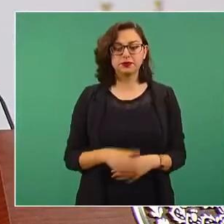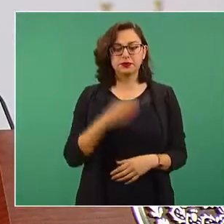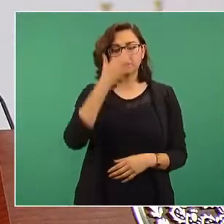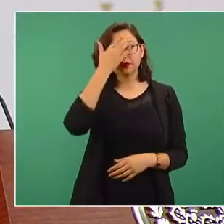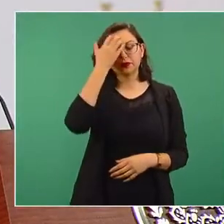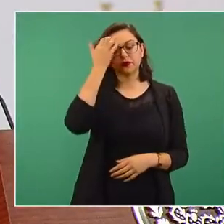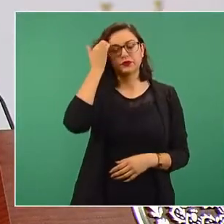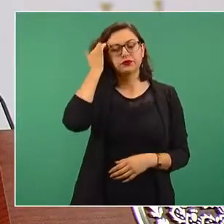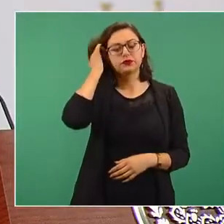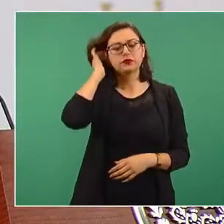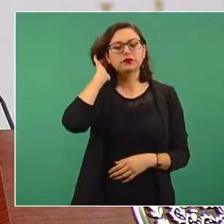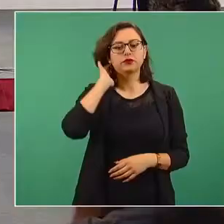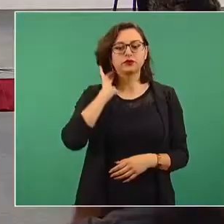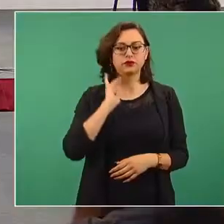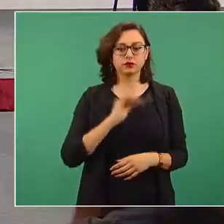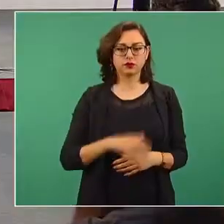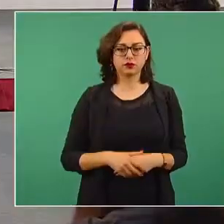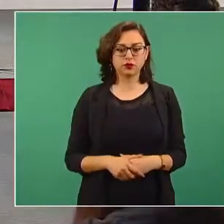Les dije también